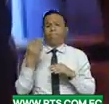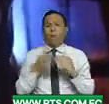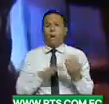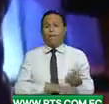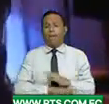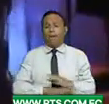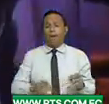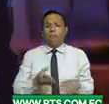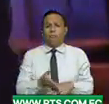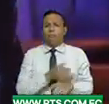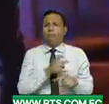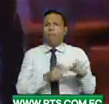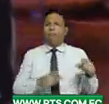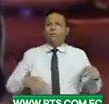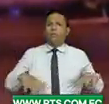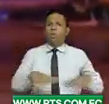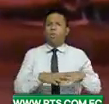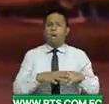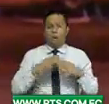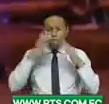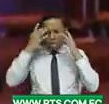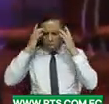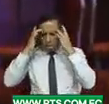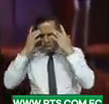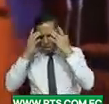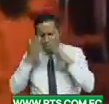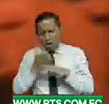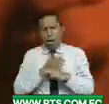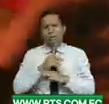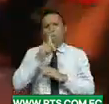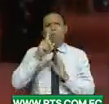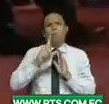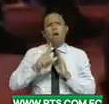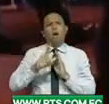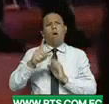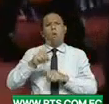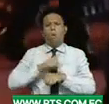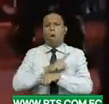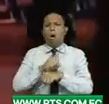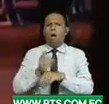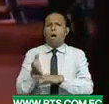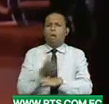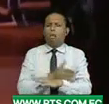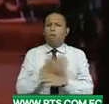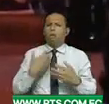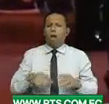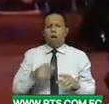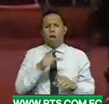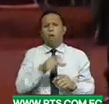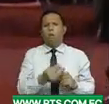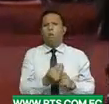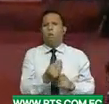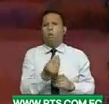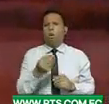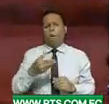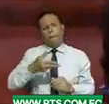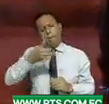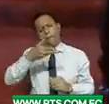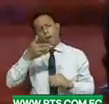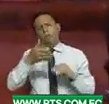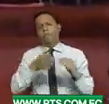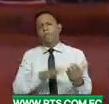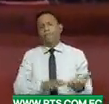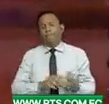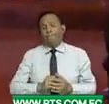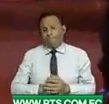hace aproximadamente una hora, cuando aquel joven le quitaron la vida en un nuevo caso de sicariato que se